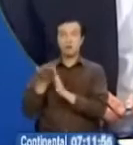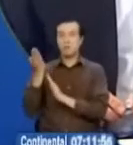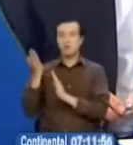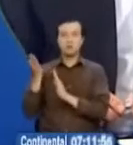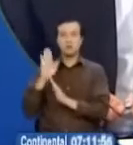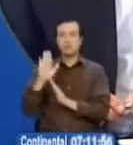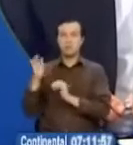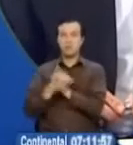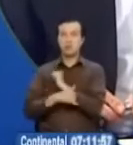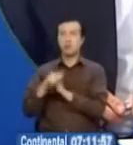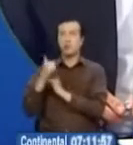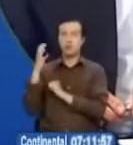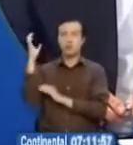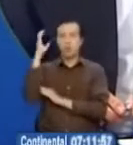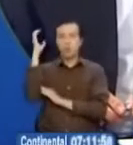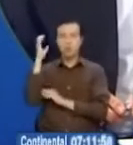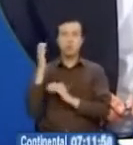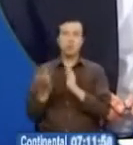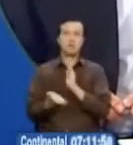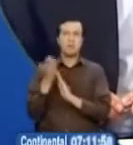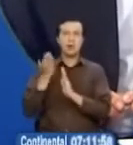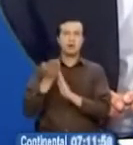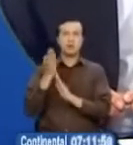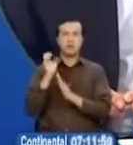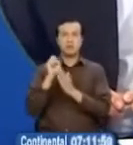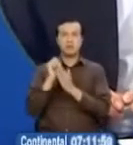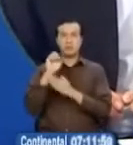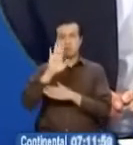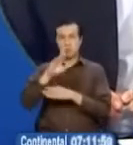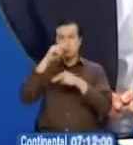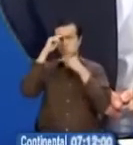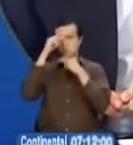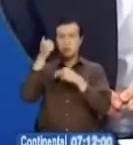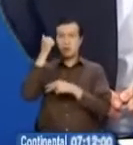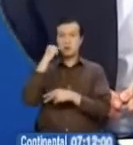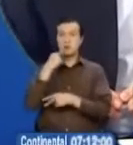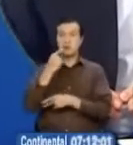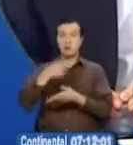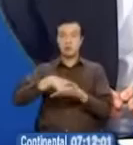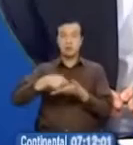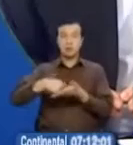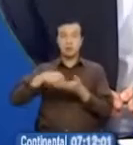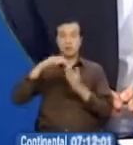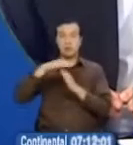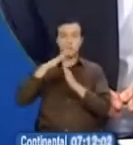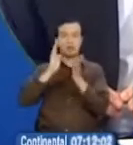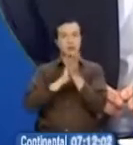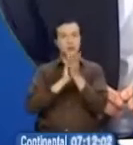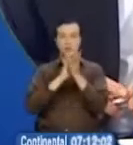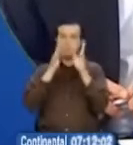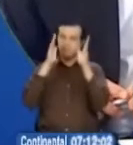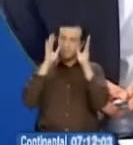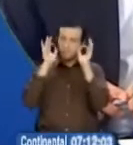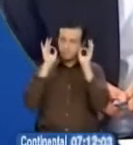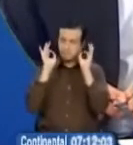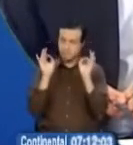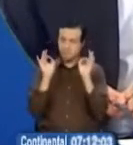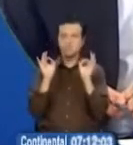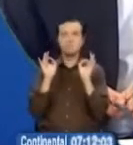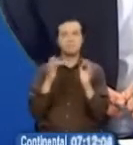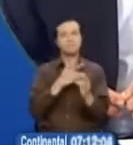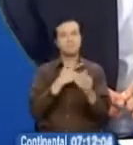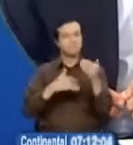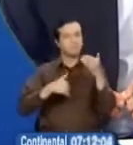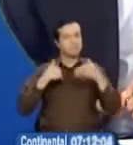muchísimo. Por ejemplo, Colombia, que estaba viendo en su noticiero que ayer ha firmado el Tratado de Paz y aplausos y realmente un